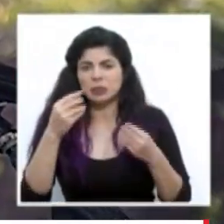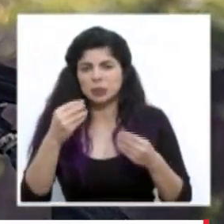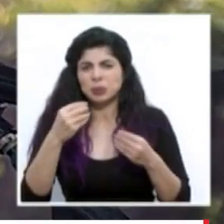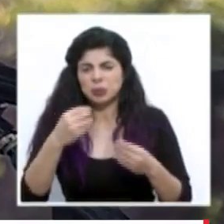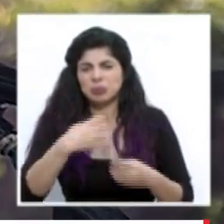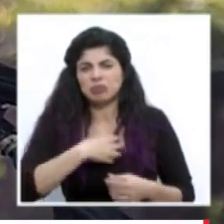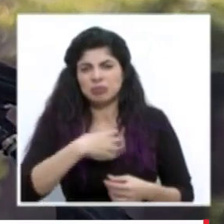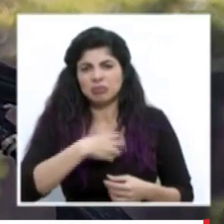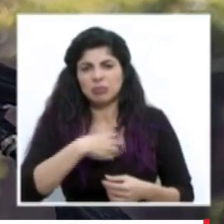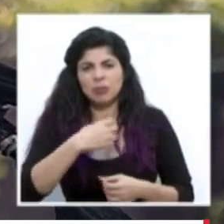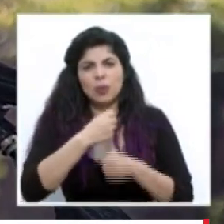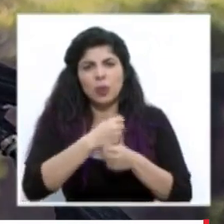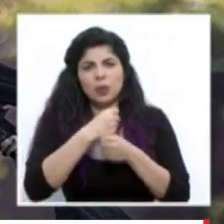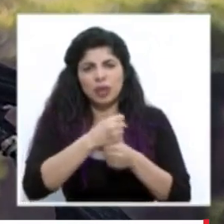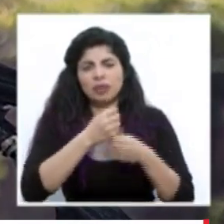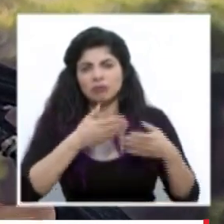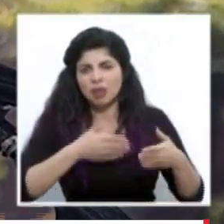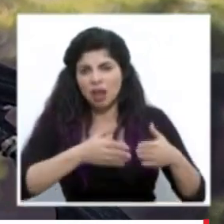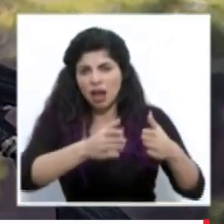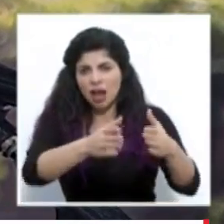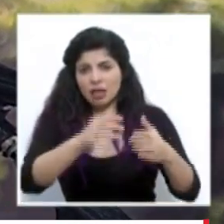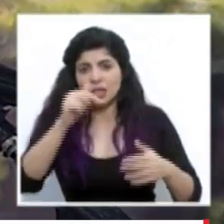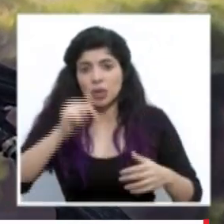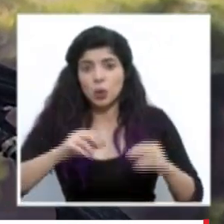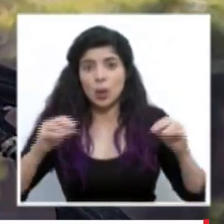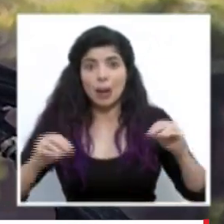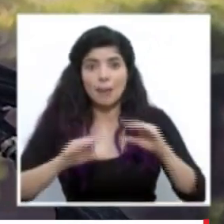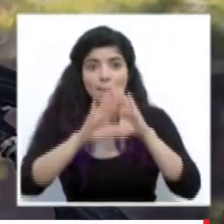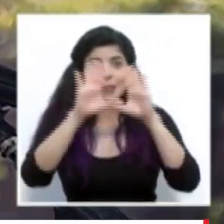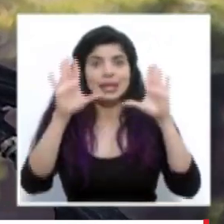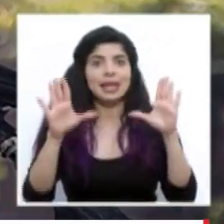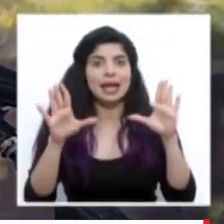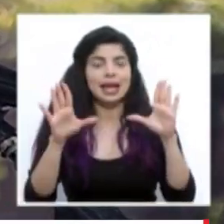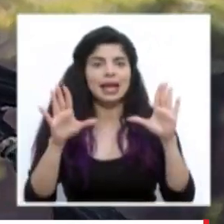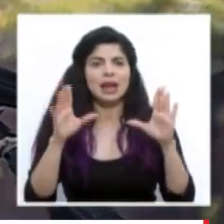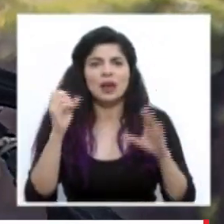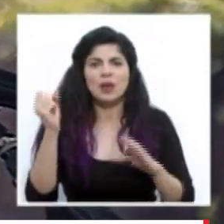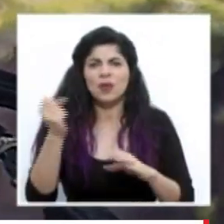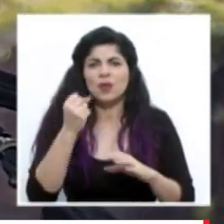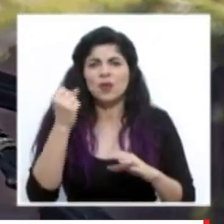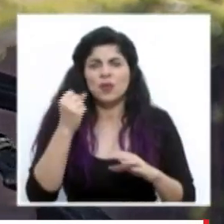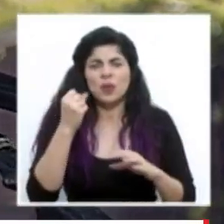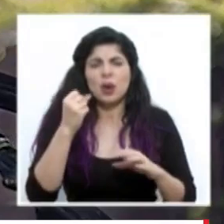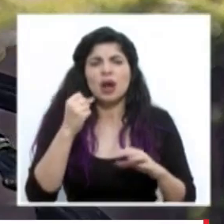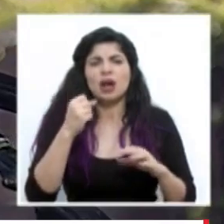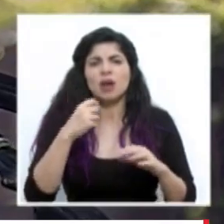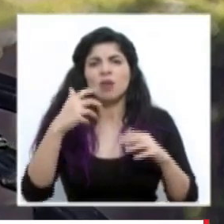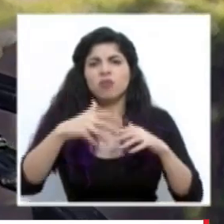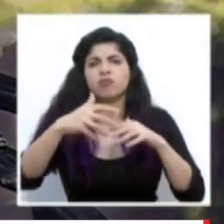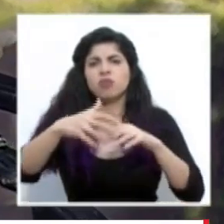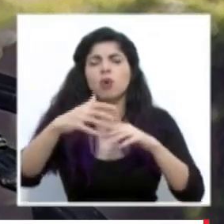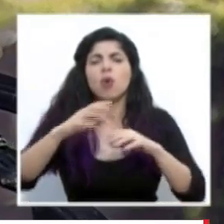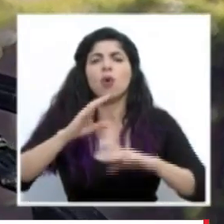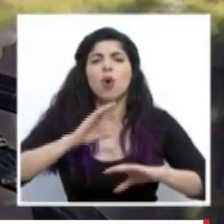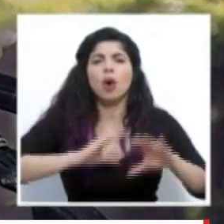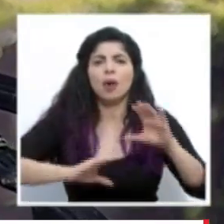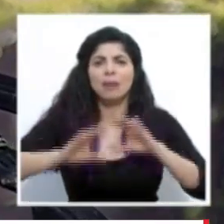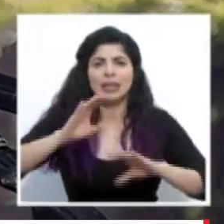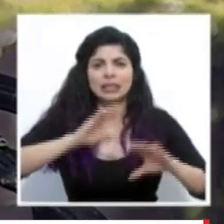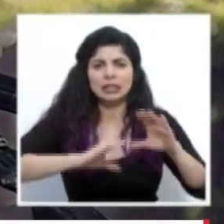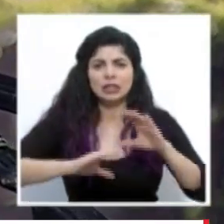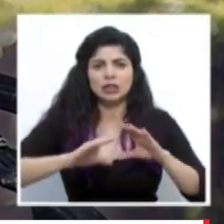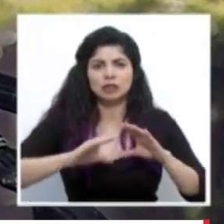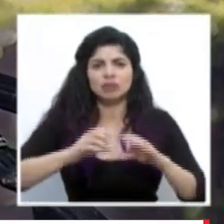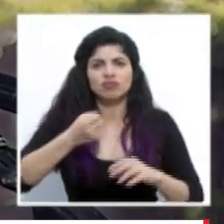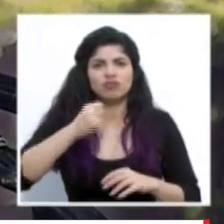protestas en las calles y esta mañana con un fuerte emplazamiento del sector comercial